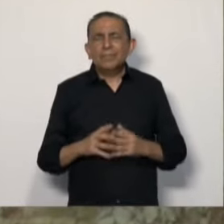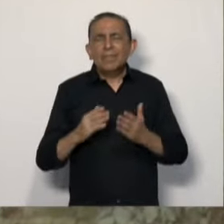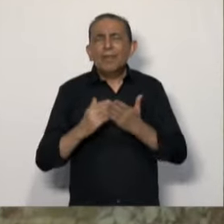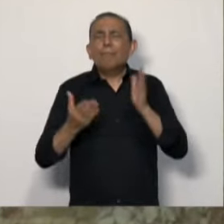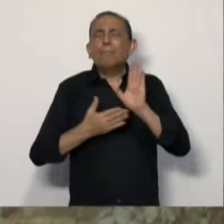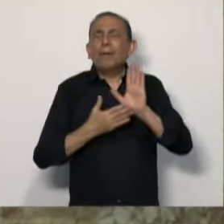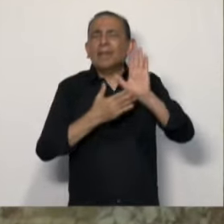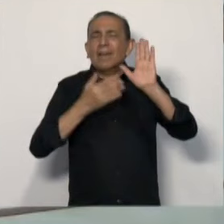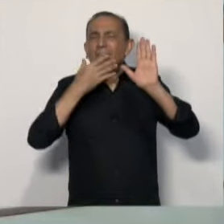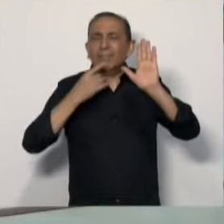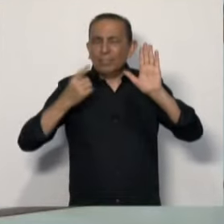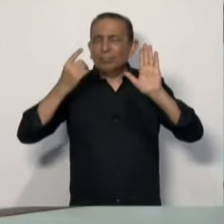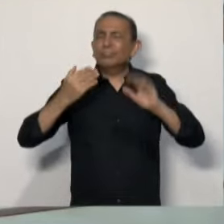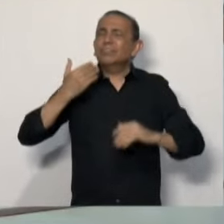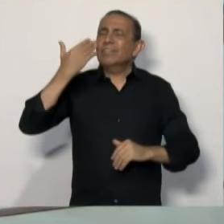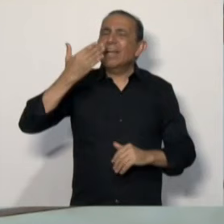Palabra de Dios.